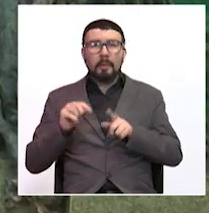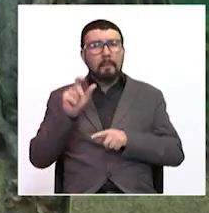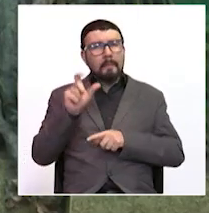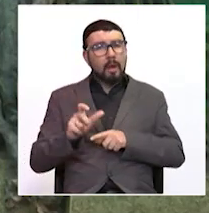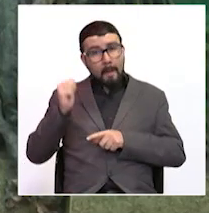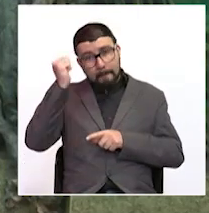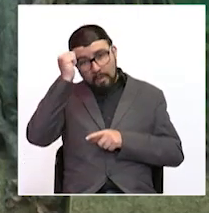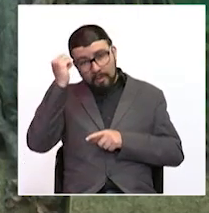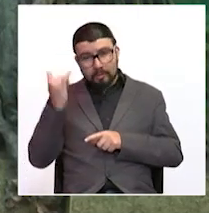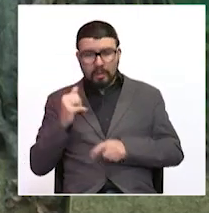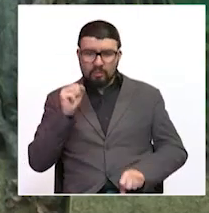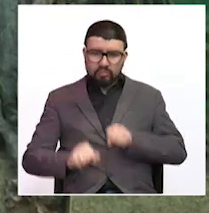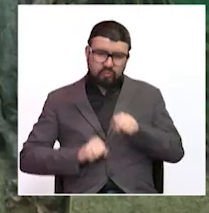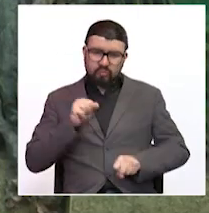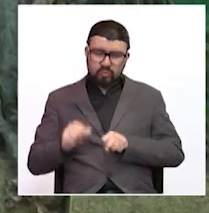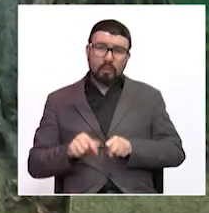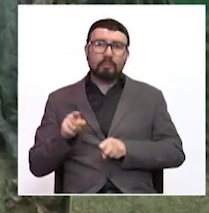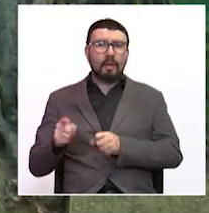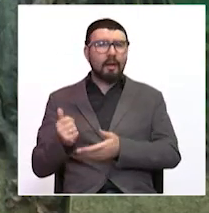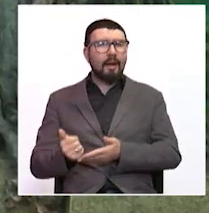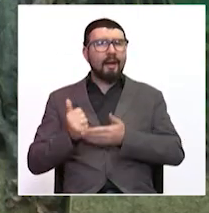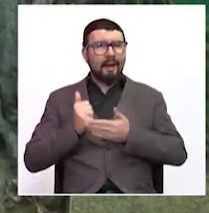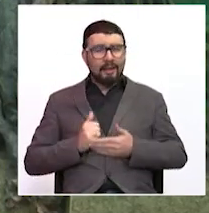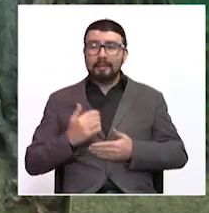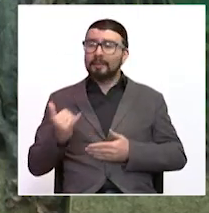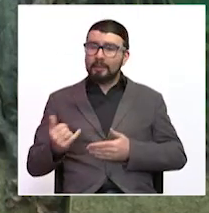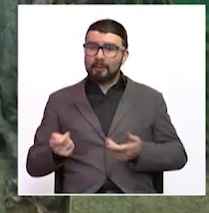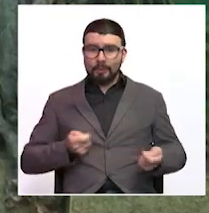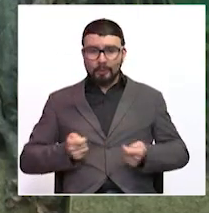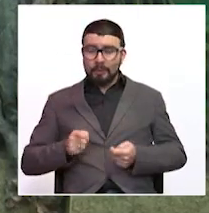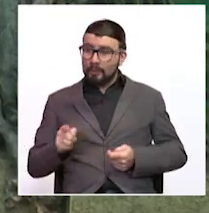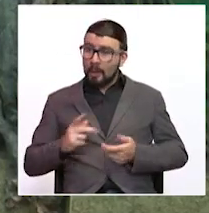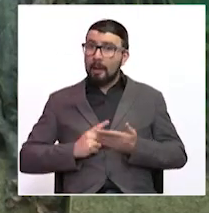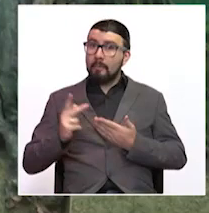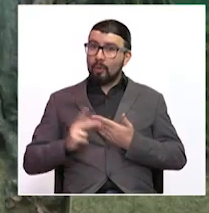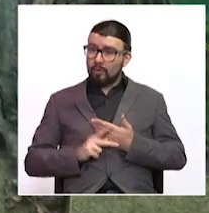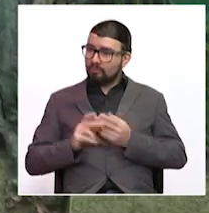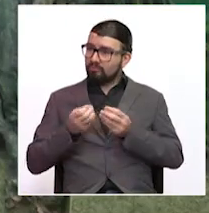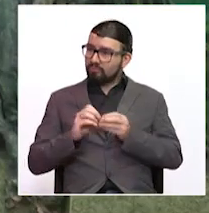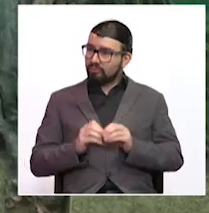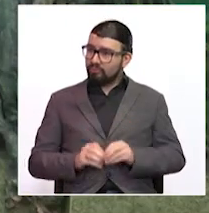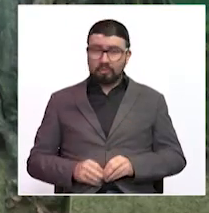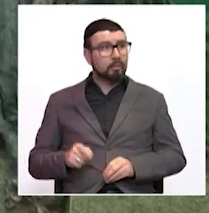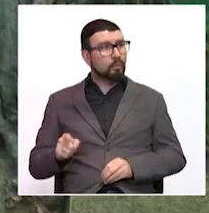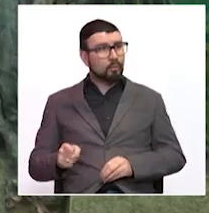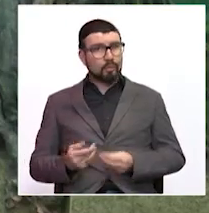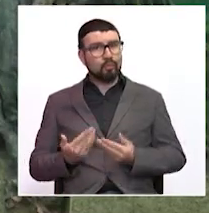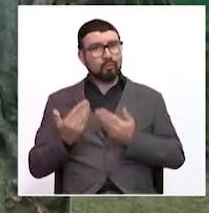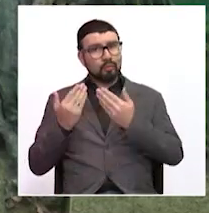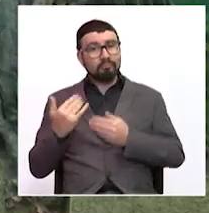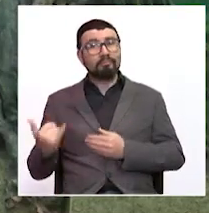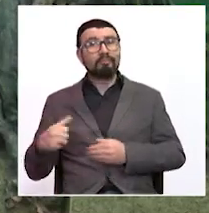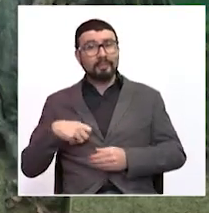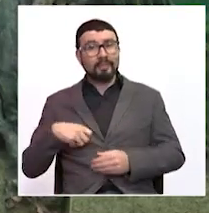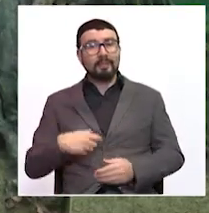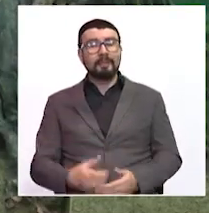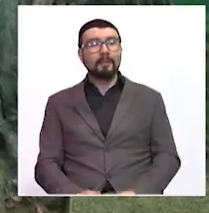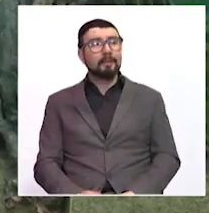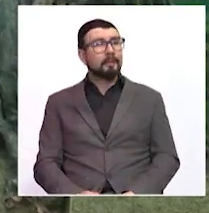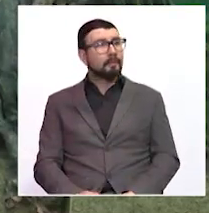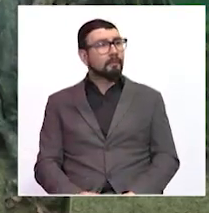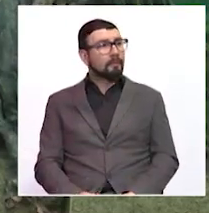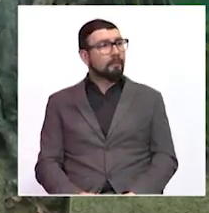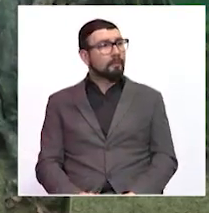que ellos me colaboraron en la elaboración del del prototipo bueno esto tiene un piñón